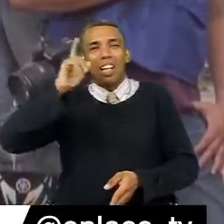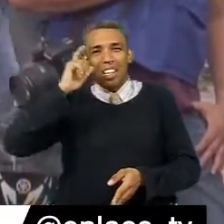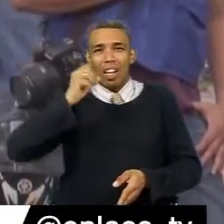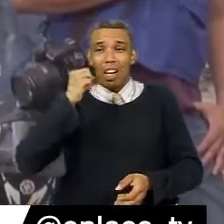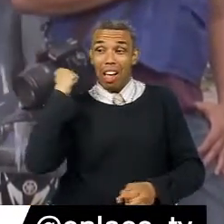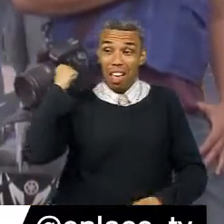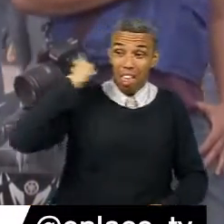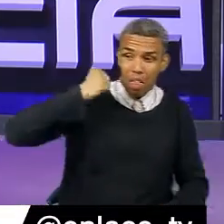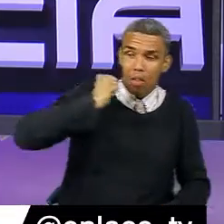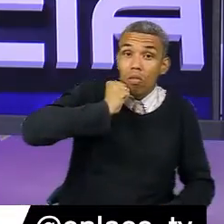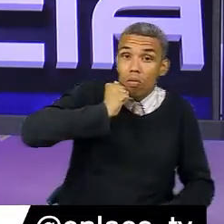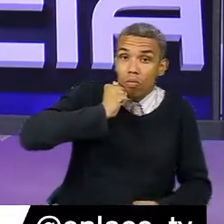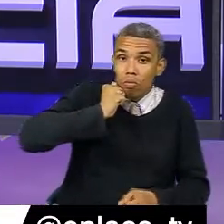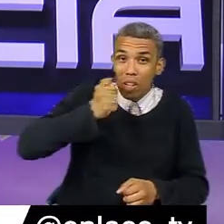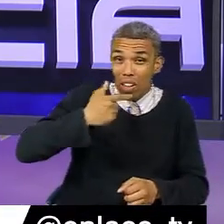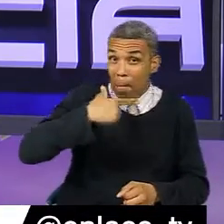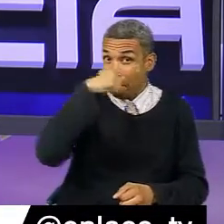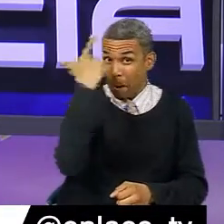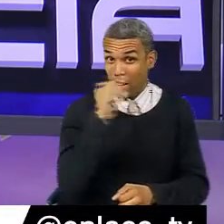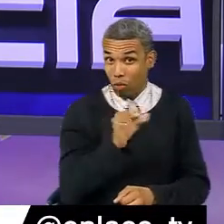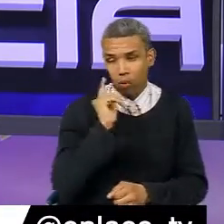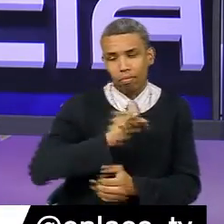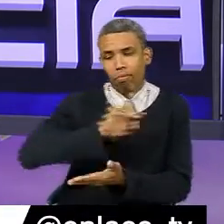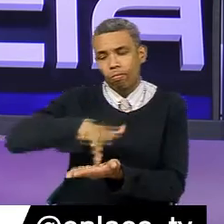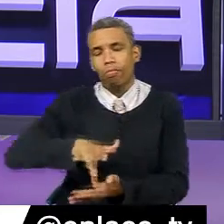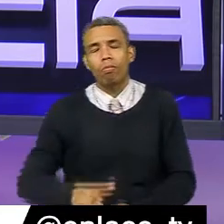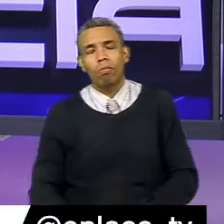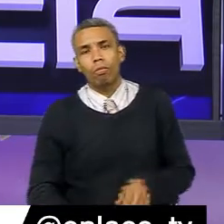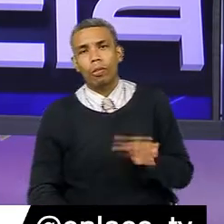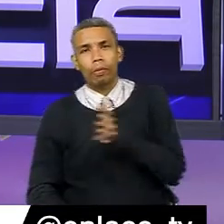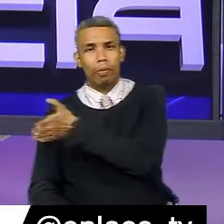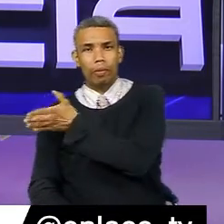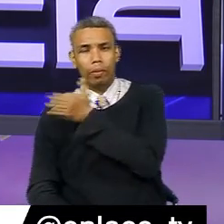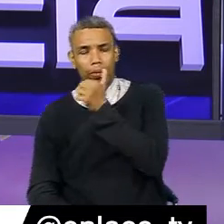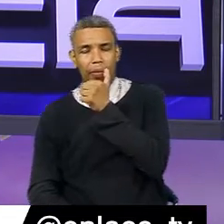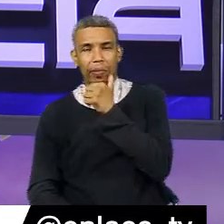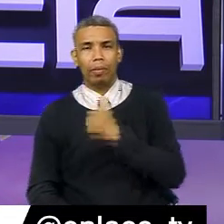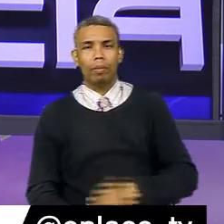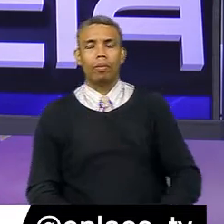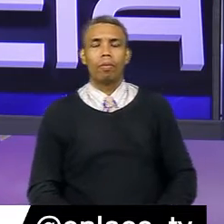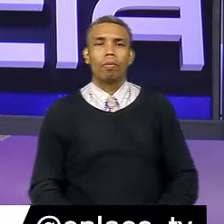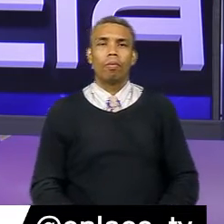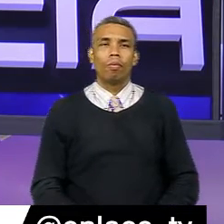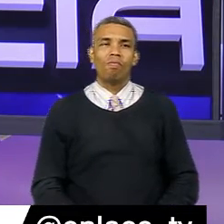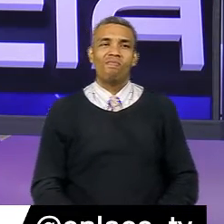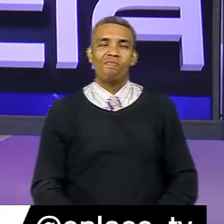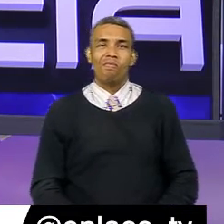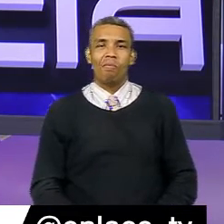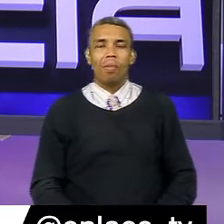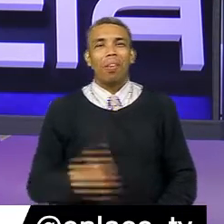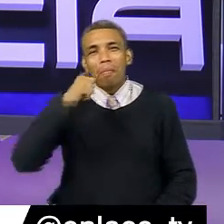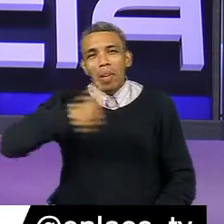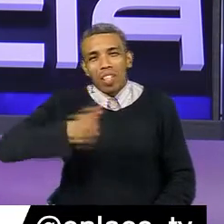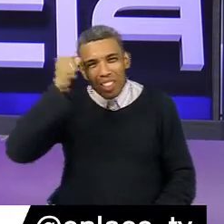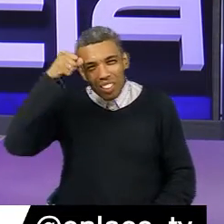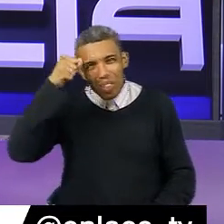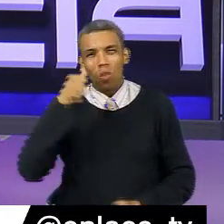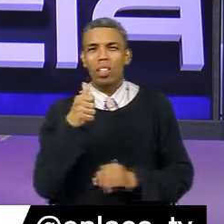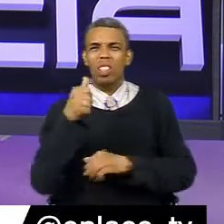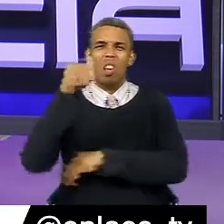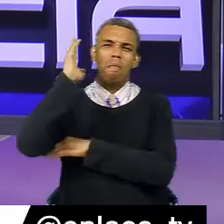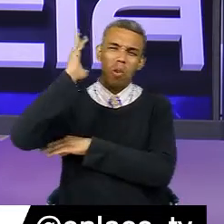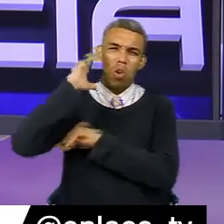Cartagena. En otras noticias, comenzaron a llegar los primeros exponentes para llevar a cabo mañana el primer encuentro por